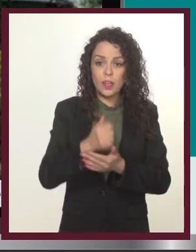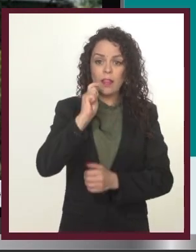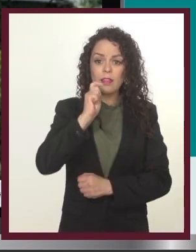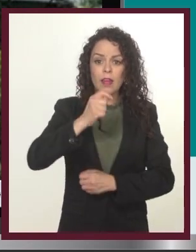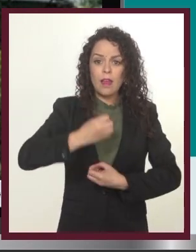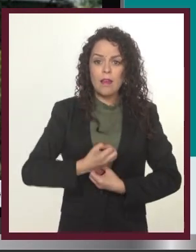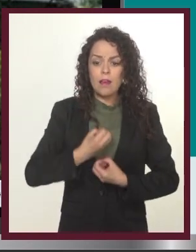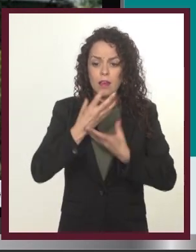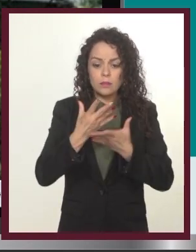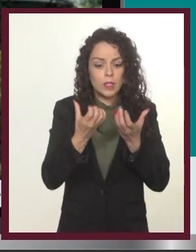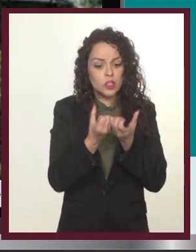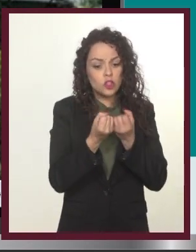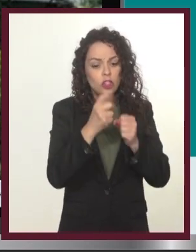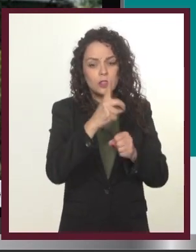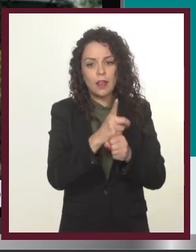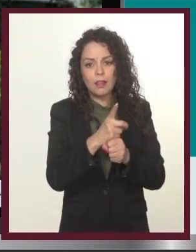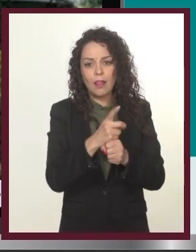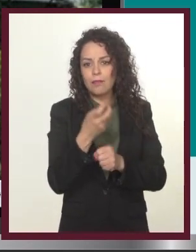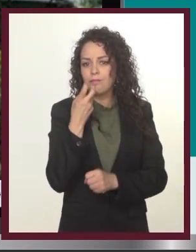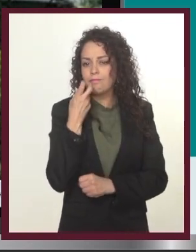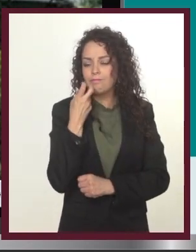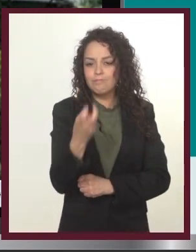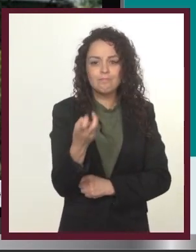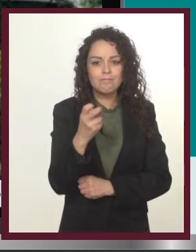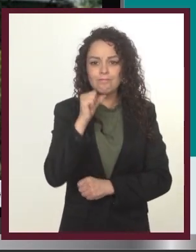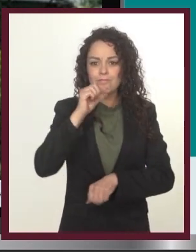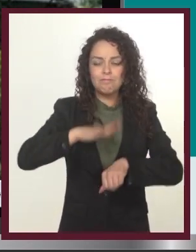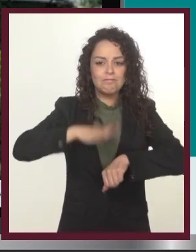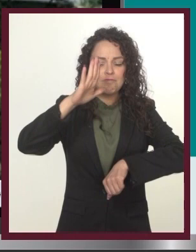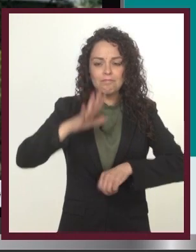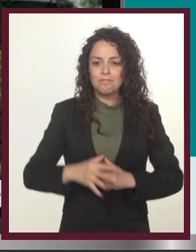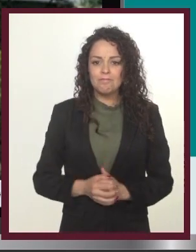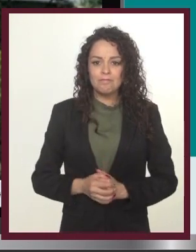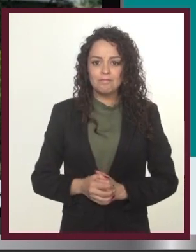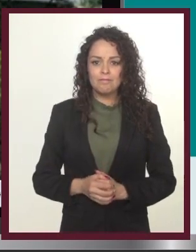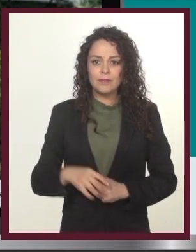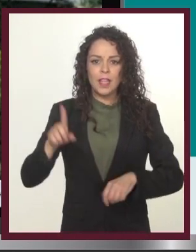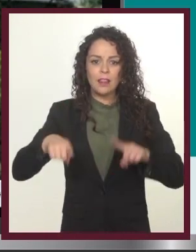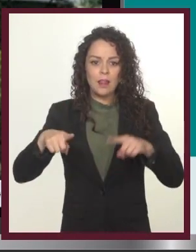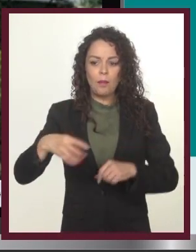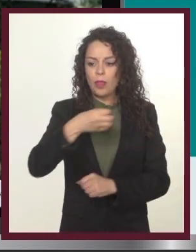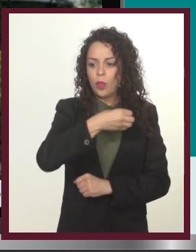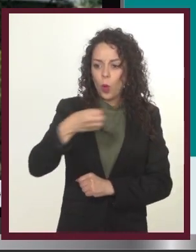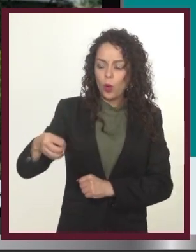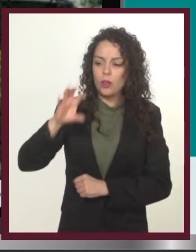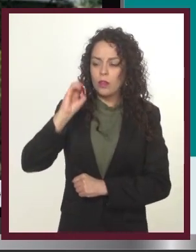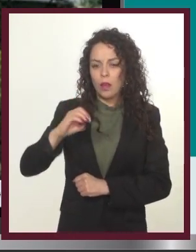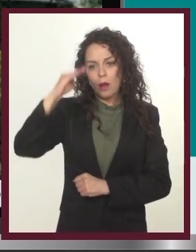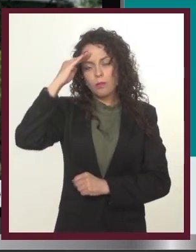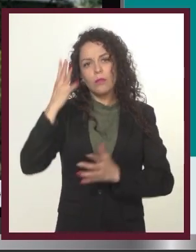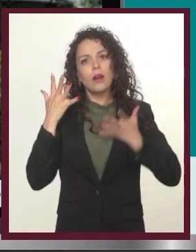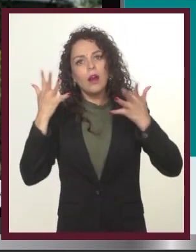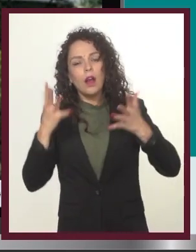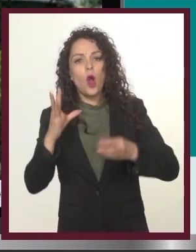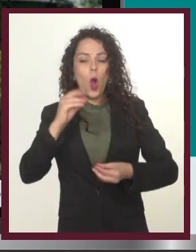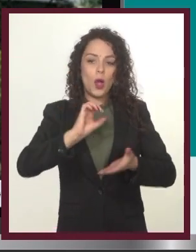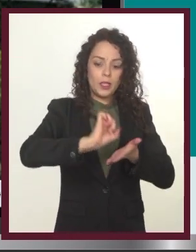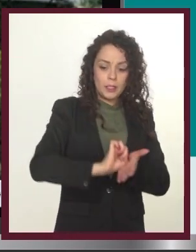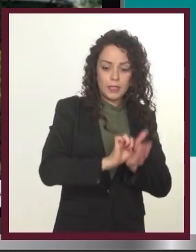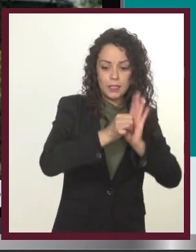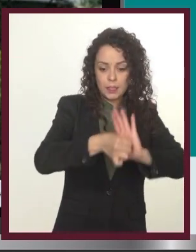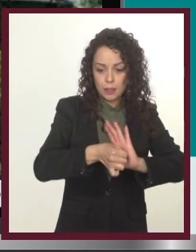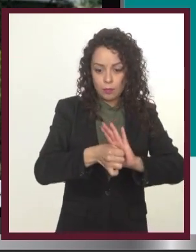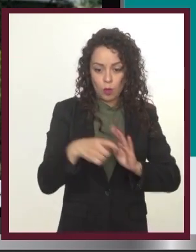no son más que la expresión de una sociedad, o sea, de acuerdo a como el orden que tenga y los anhelos y los símbolos que tenga